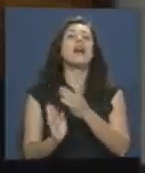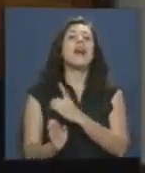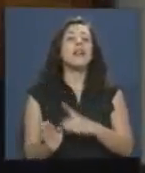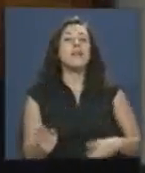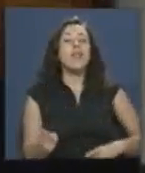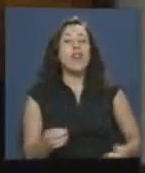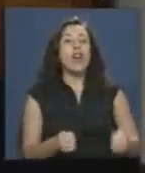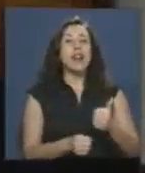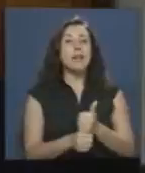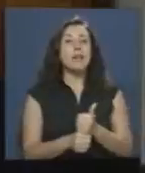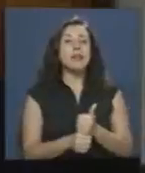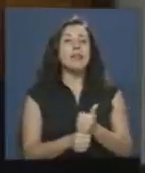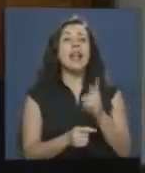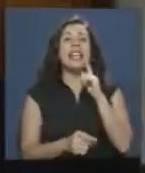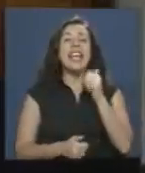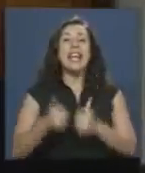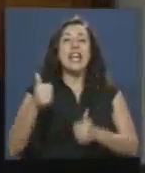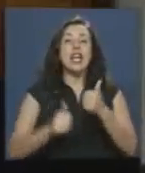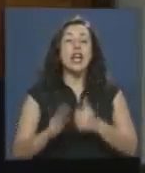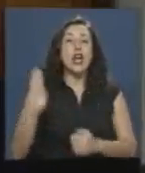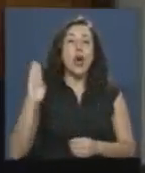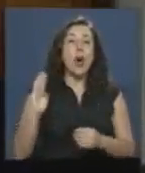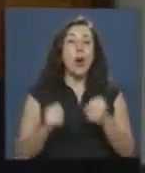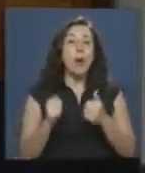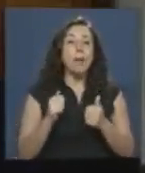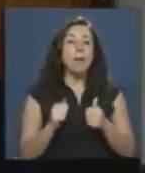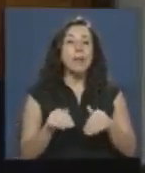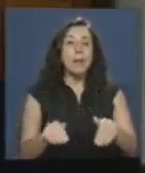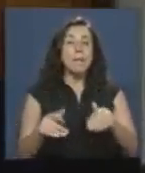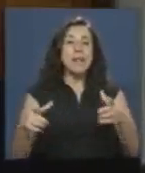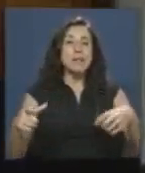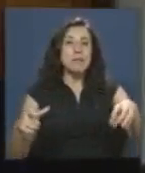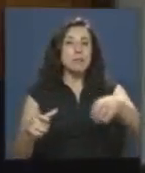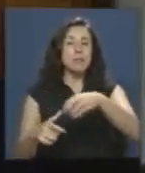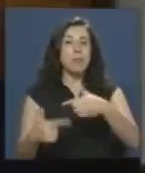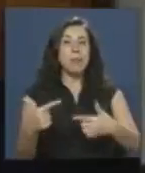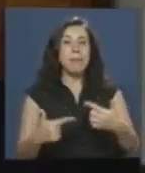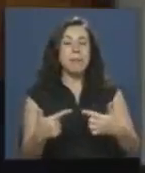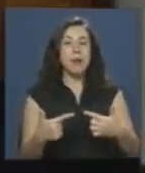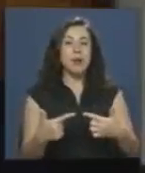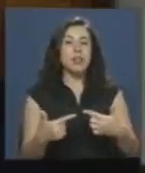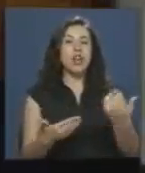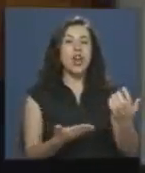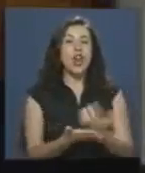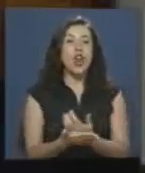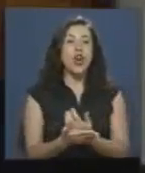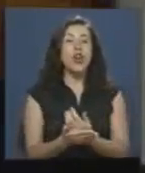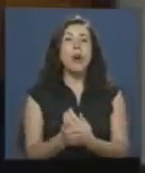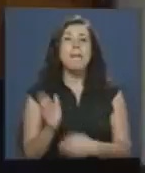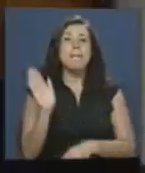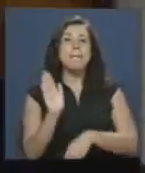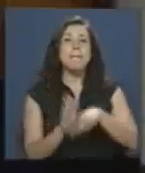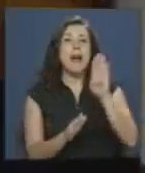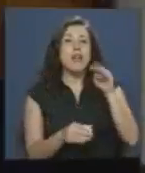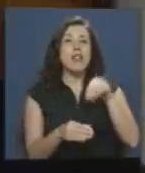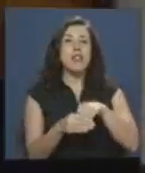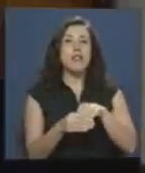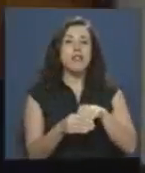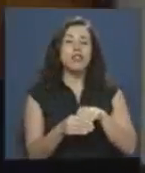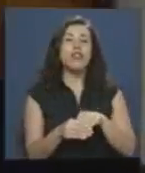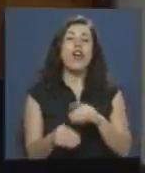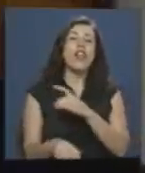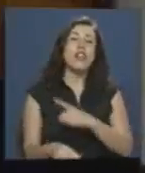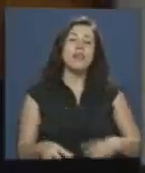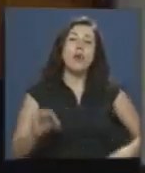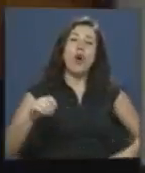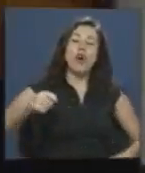reemplazante aquel que compitió en elecciones en su mismo sector político y consiguió la mayoría que le sigue al diputado o